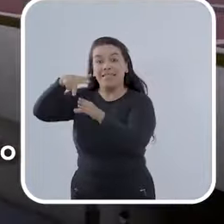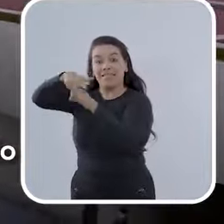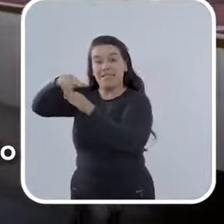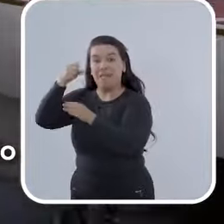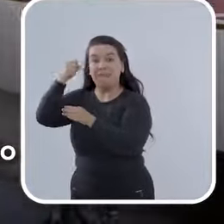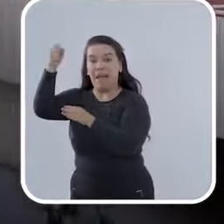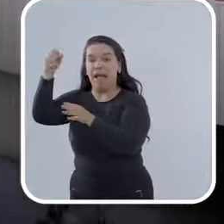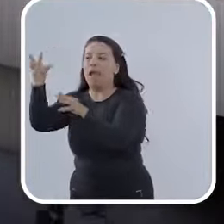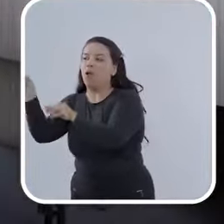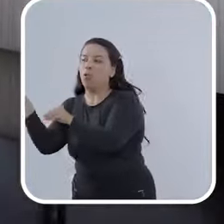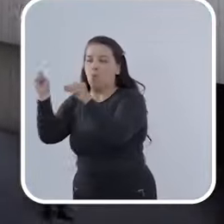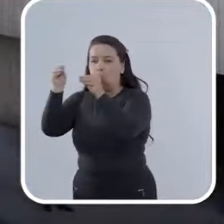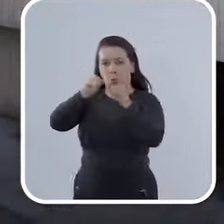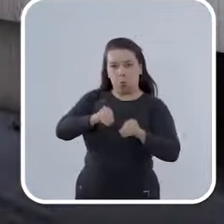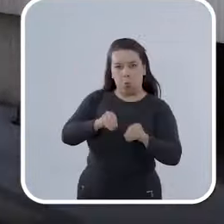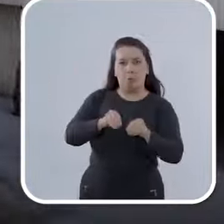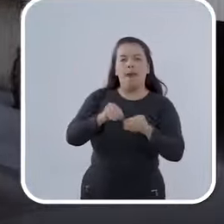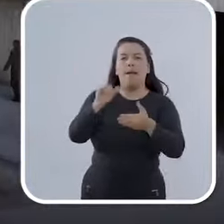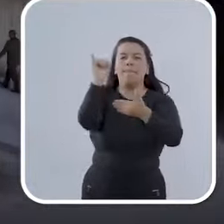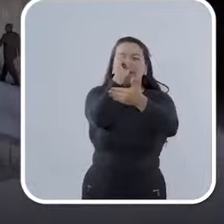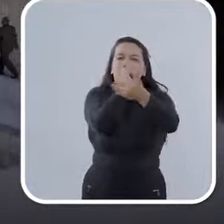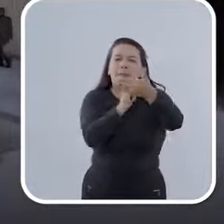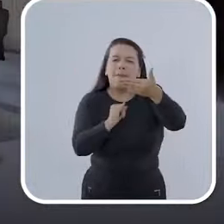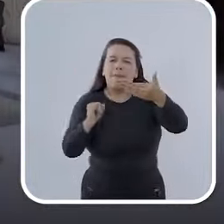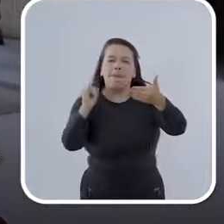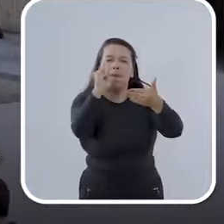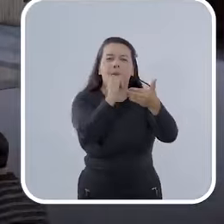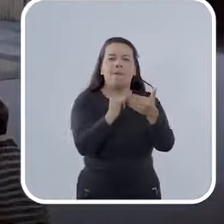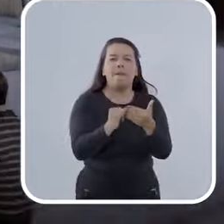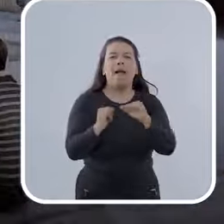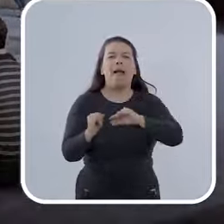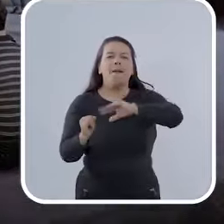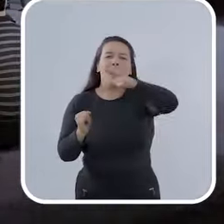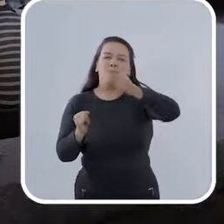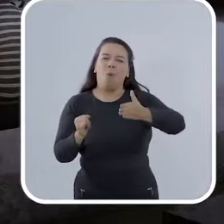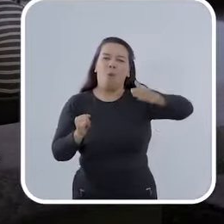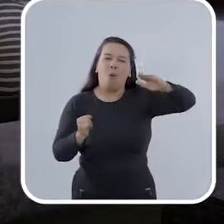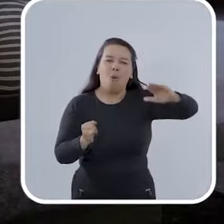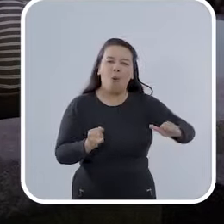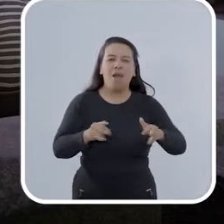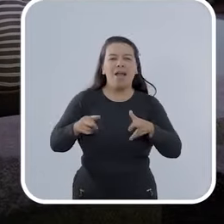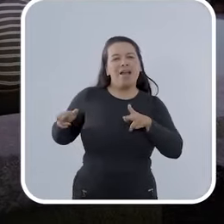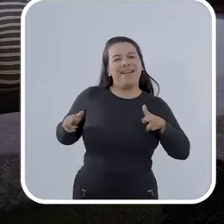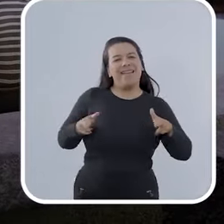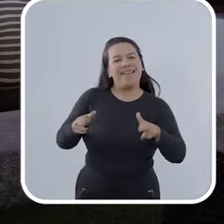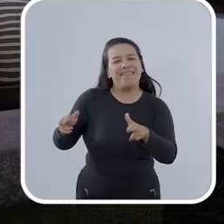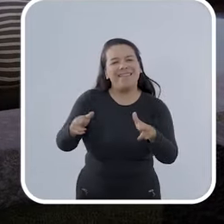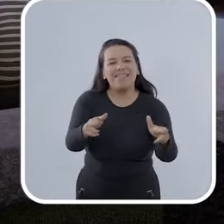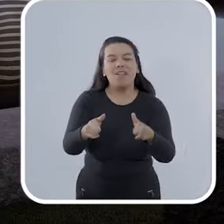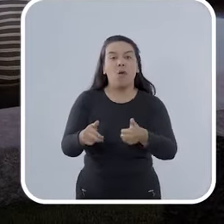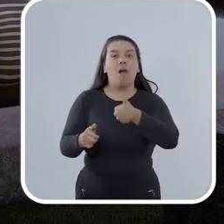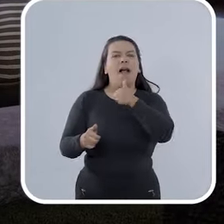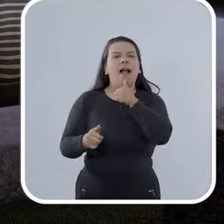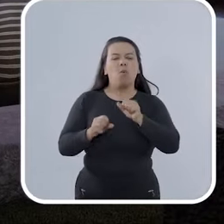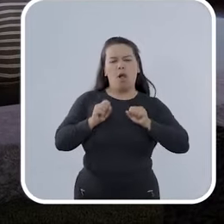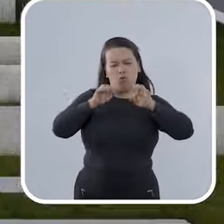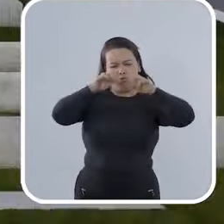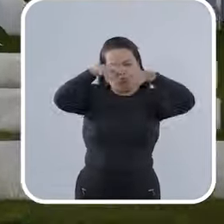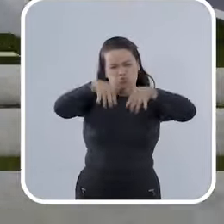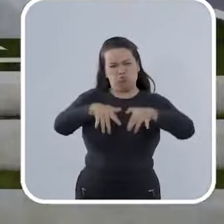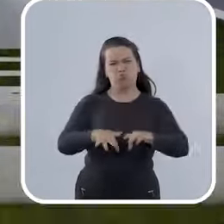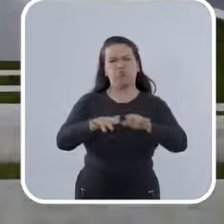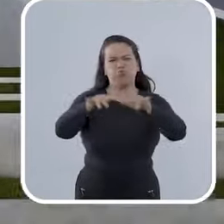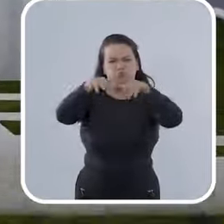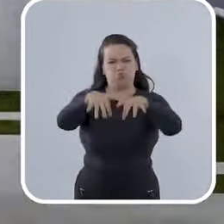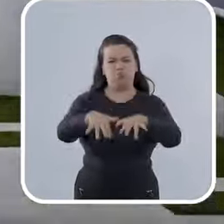dirigirse al mirador mientras observa los nombres de los ríos escritos con las letras del antiguo monumento. Al salir, el ciudadano